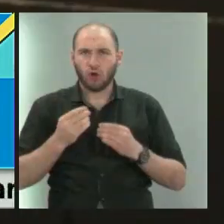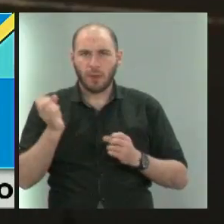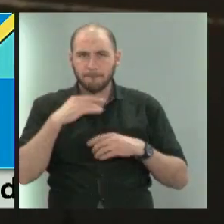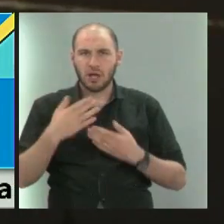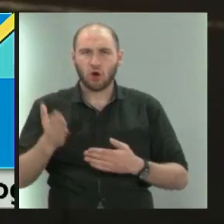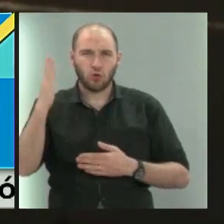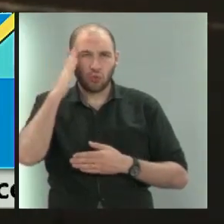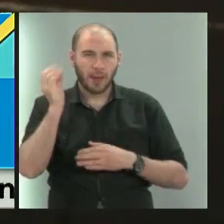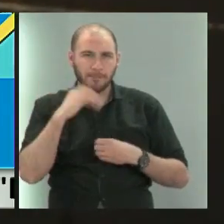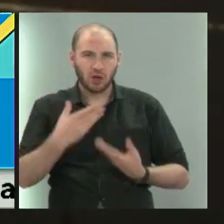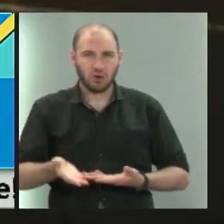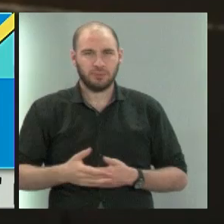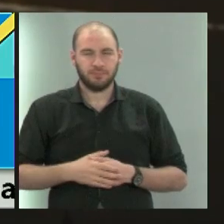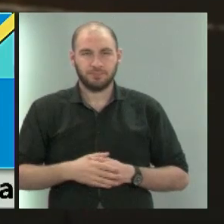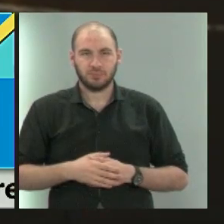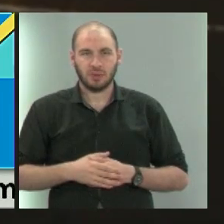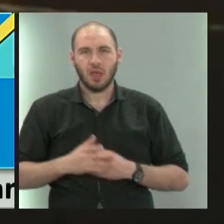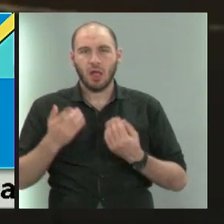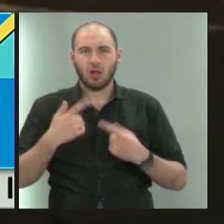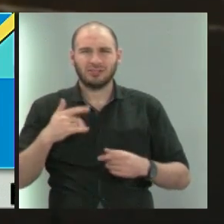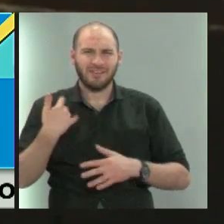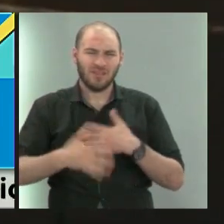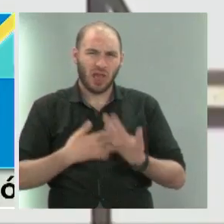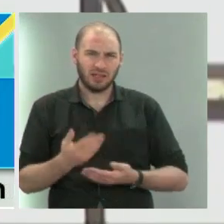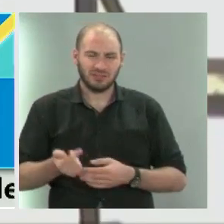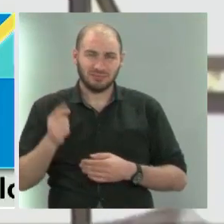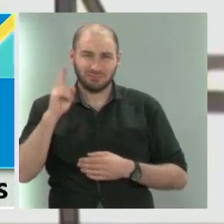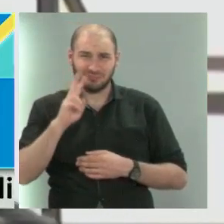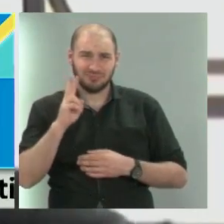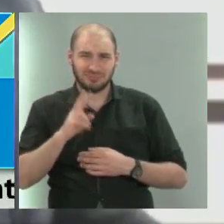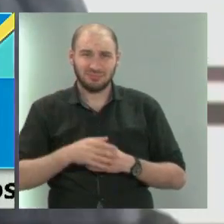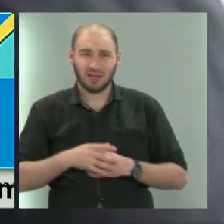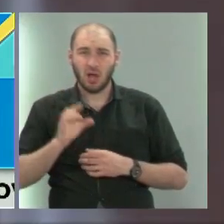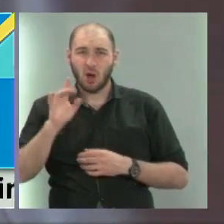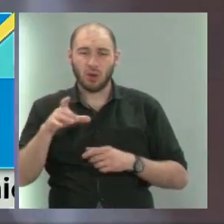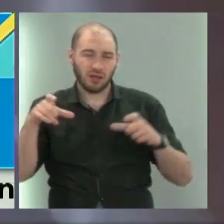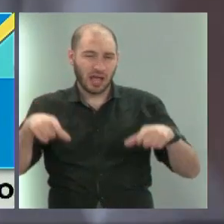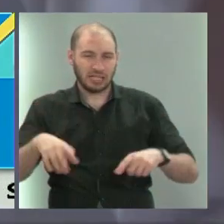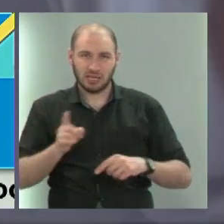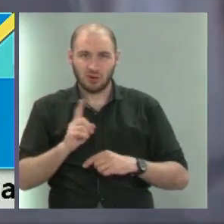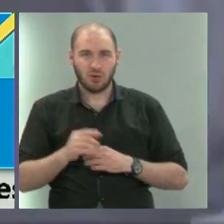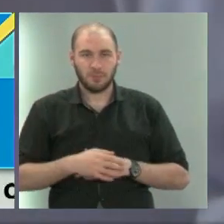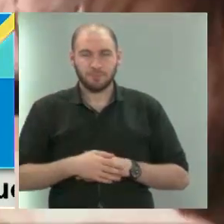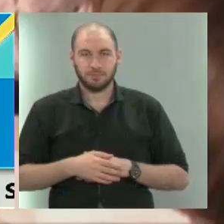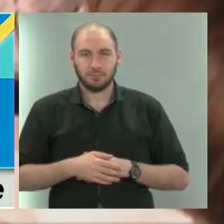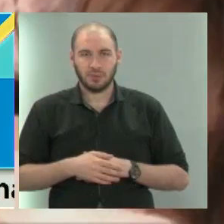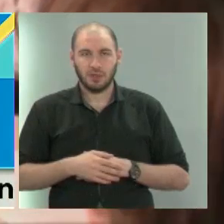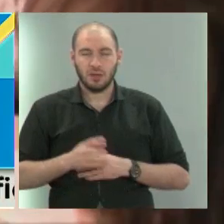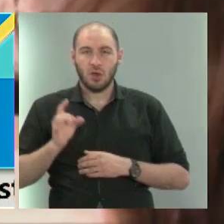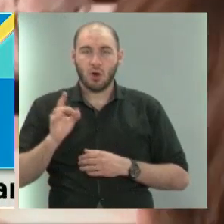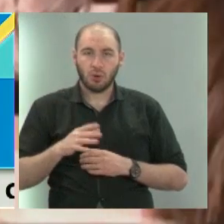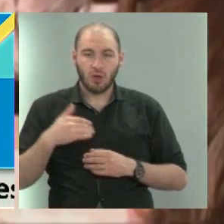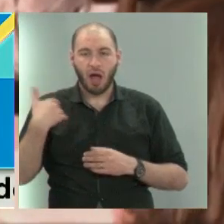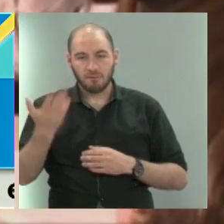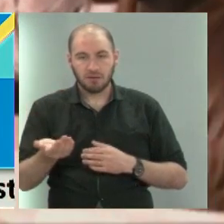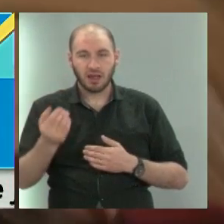esta cultura, ¿no? Uno ve acontecimientos violentos que los estamos viviendo, no los vivimos solamente en una cancha, ¿no? En estos días, no es solamente en el